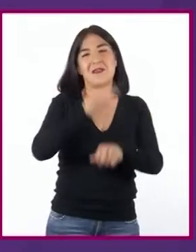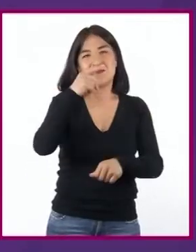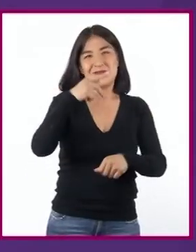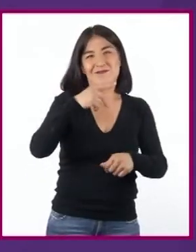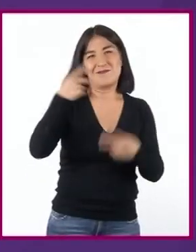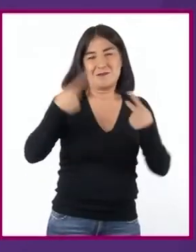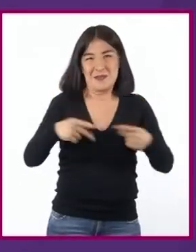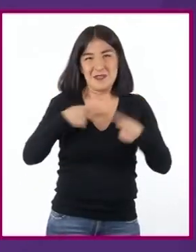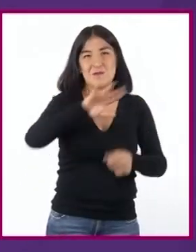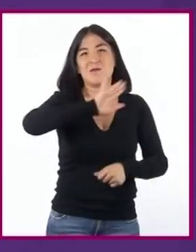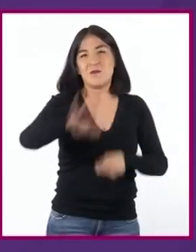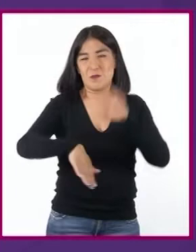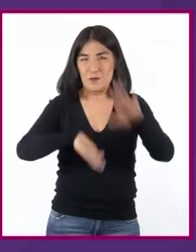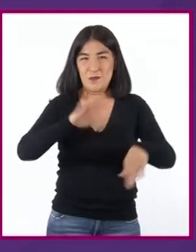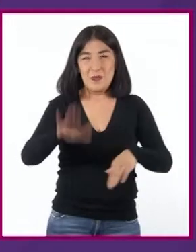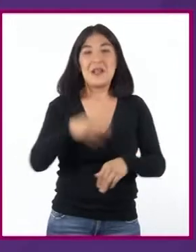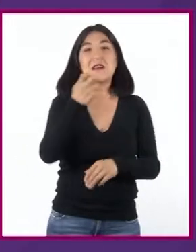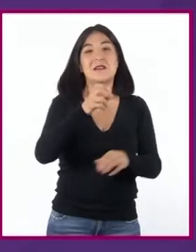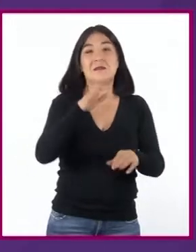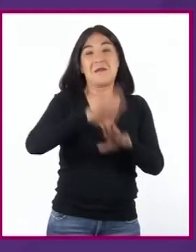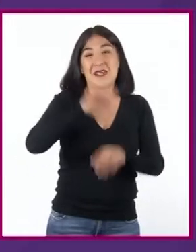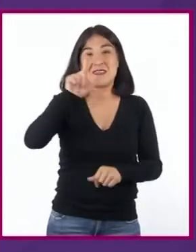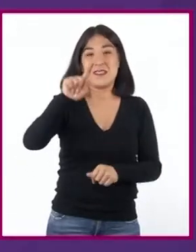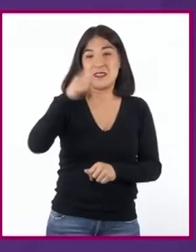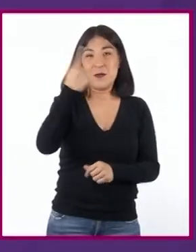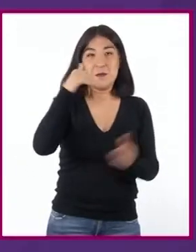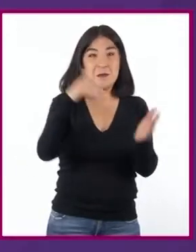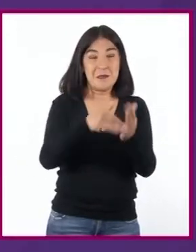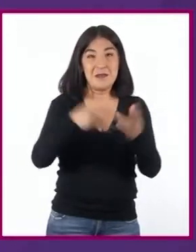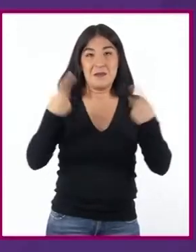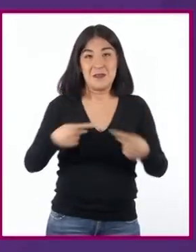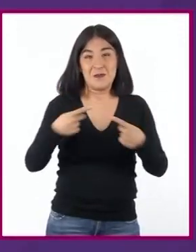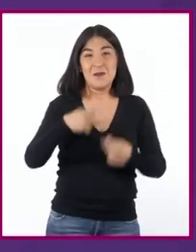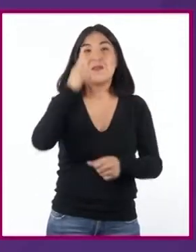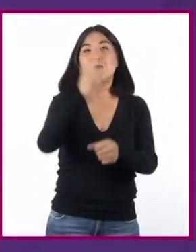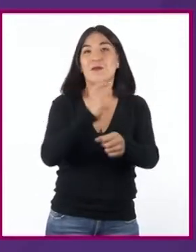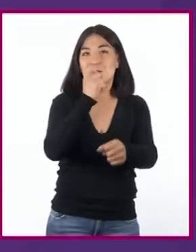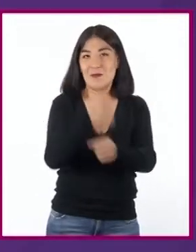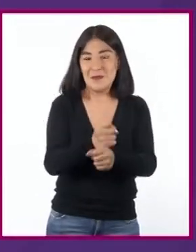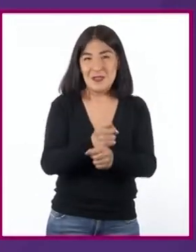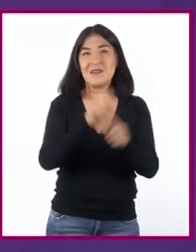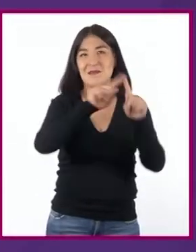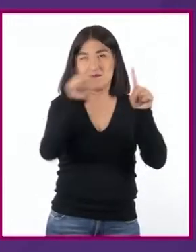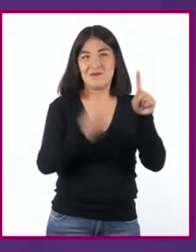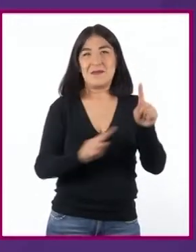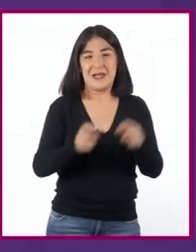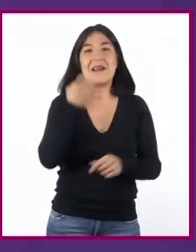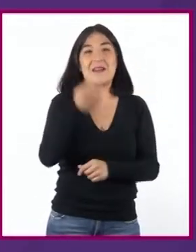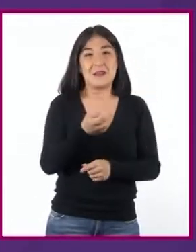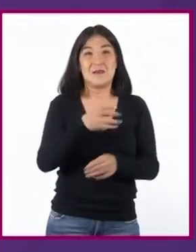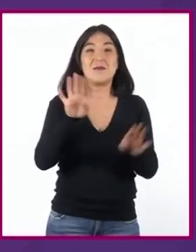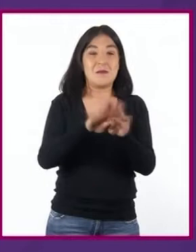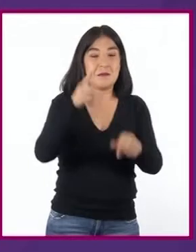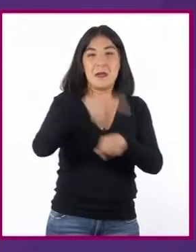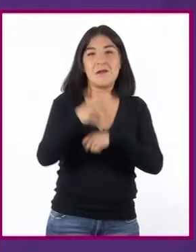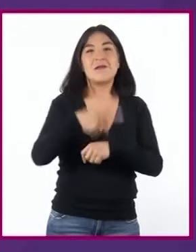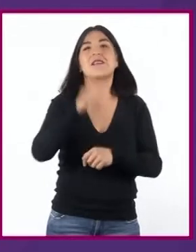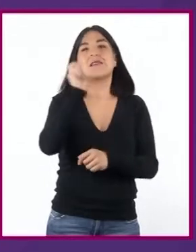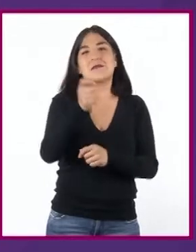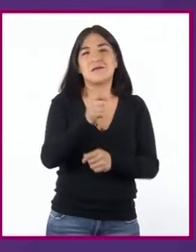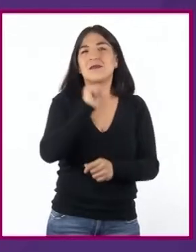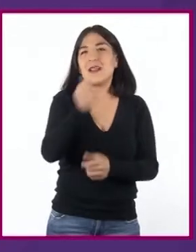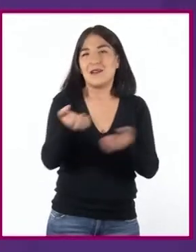país, provocando la muerte de más de 71 mil personas al año. Los principales factores de riesgo son por inactividad